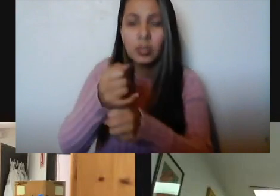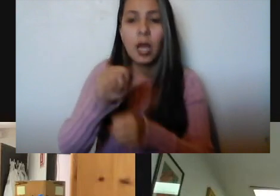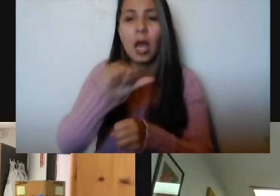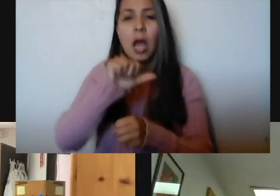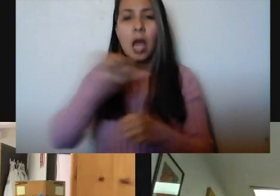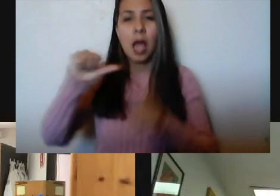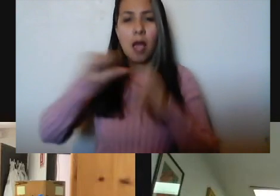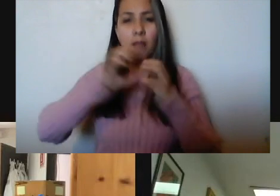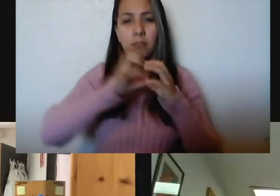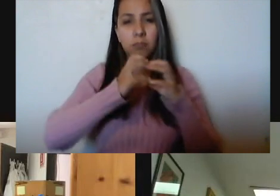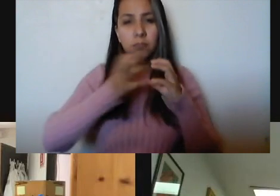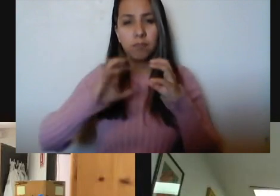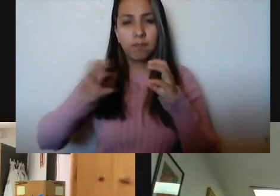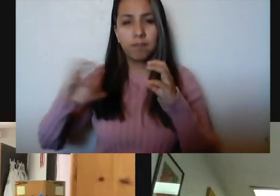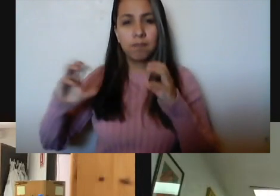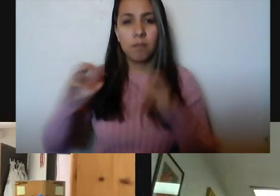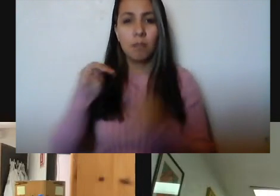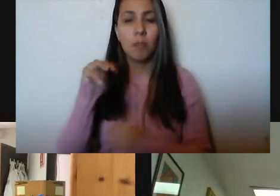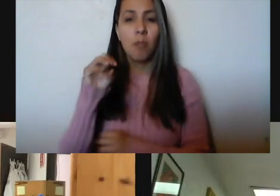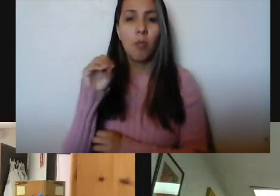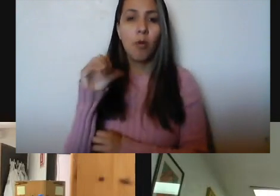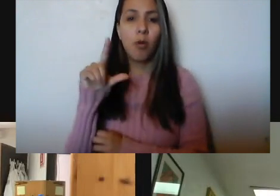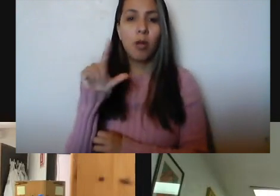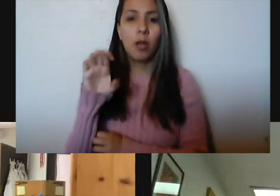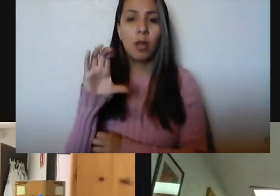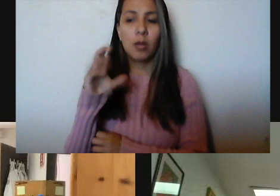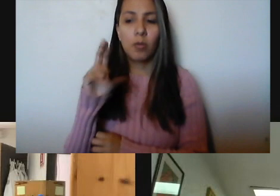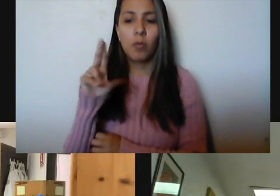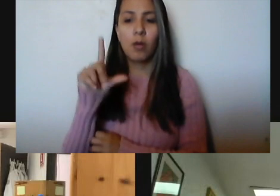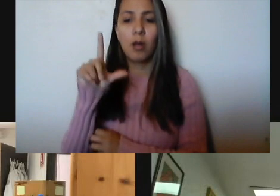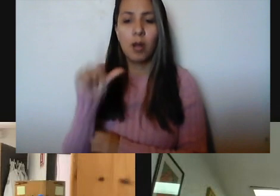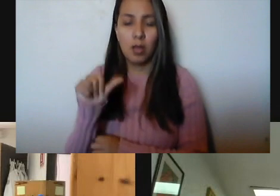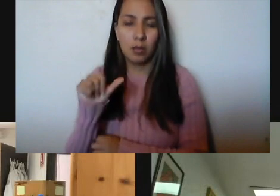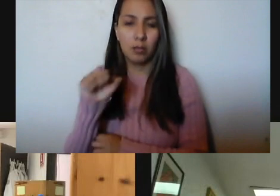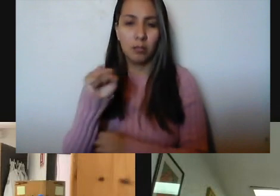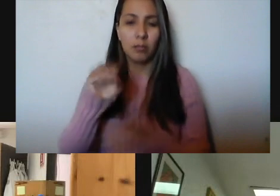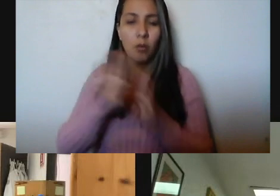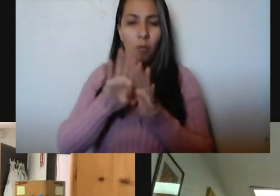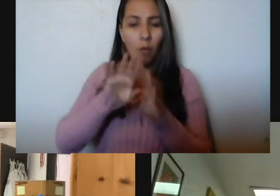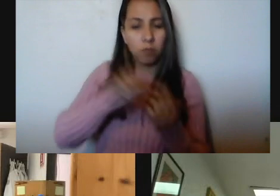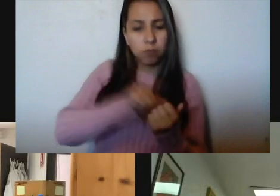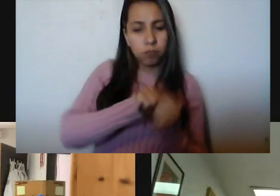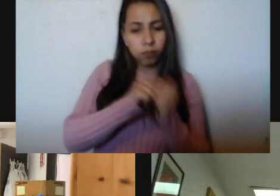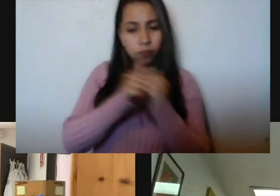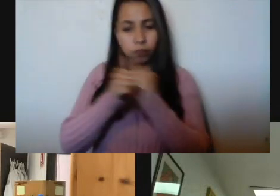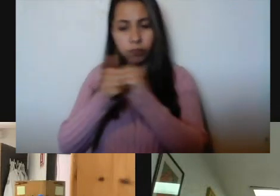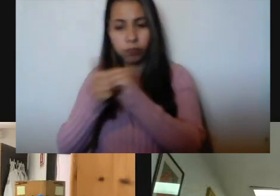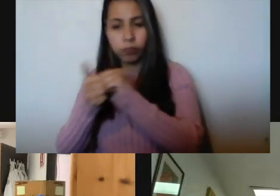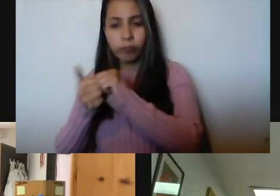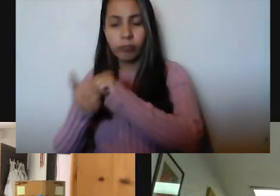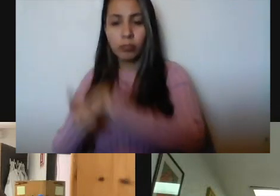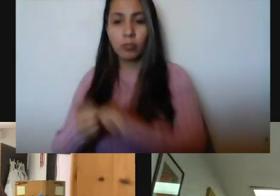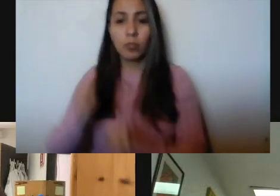autoordenamiento molecular y su relevancia en evolución molecular en un modelo de la Tierra primitiva.